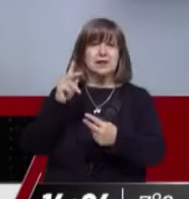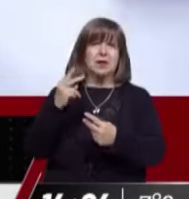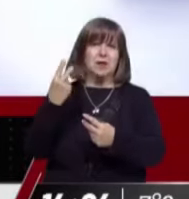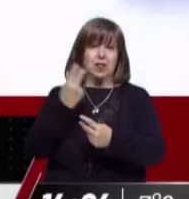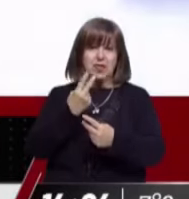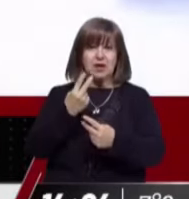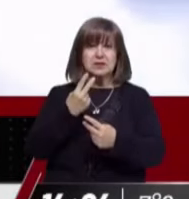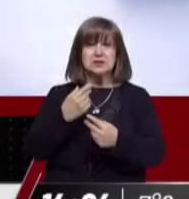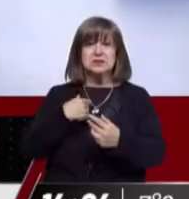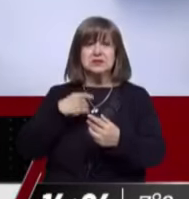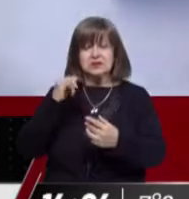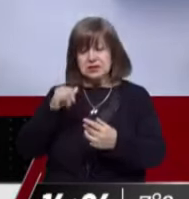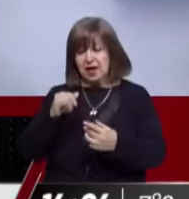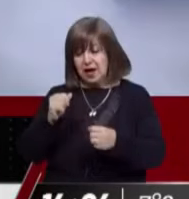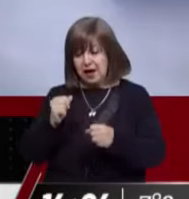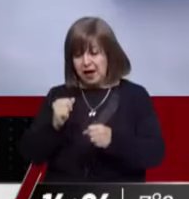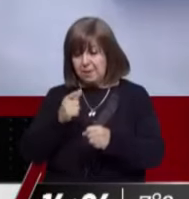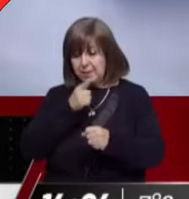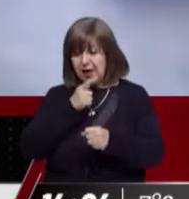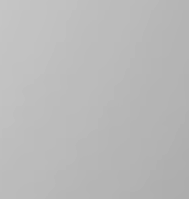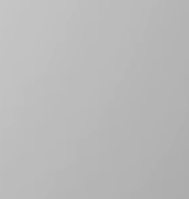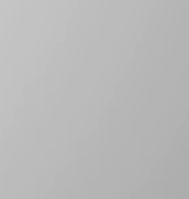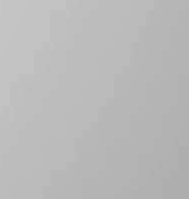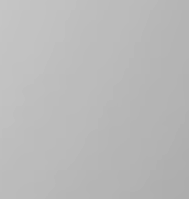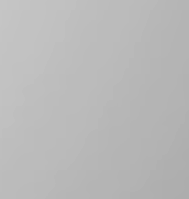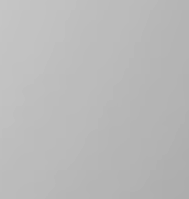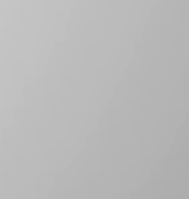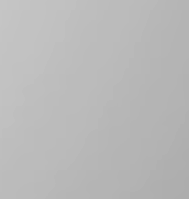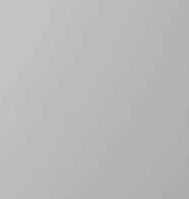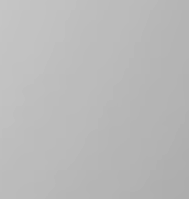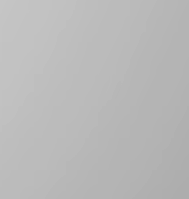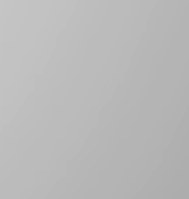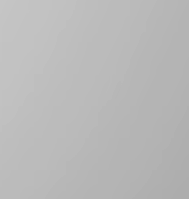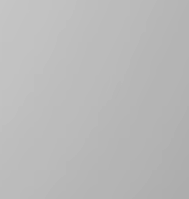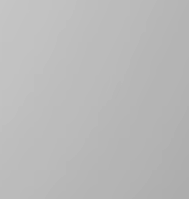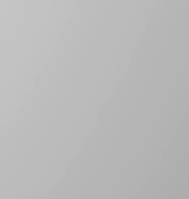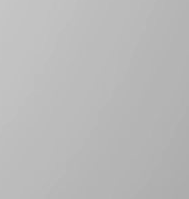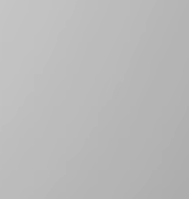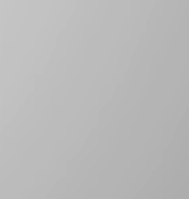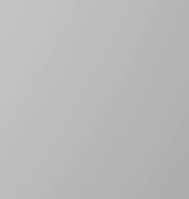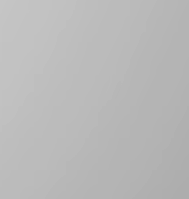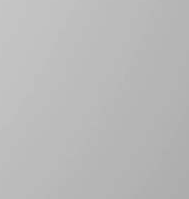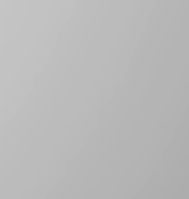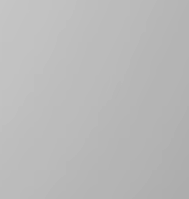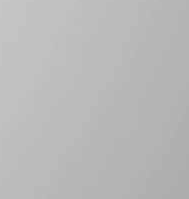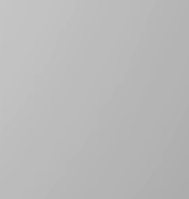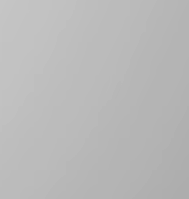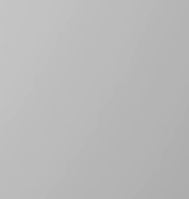que el cuerpo, bueno, aparentemente sería de esta joven alemana. Gracias, Marcela, por este reporte.